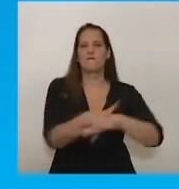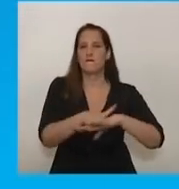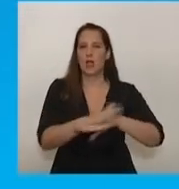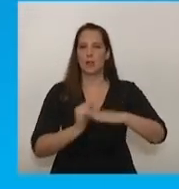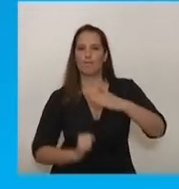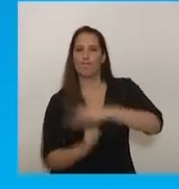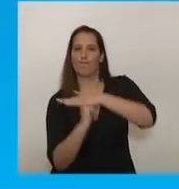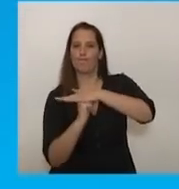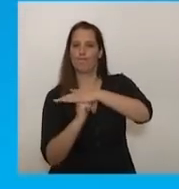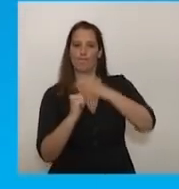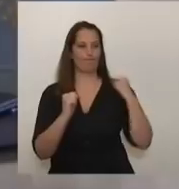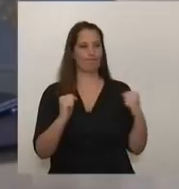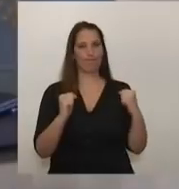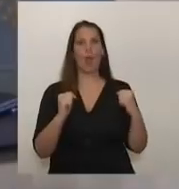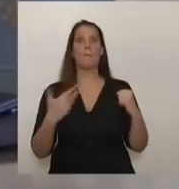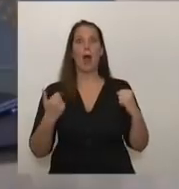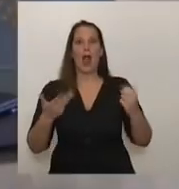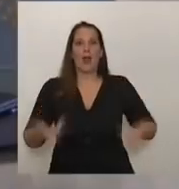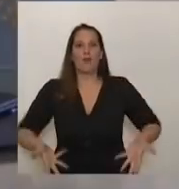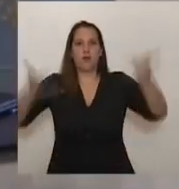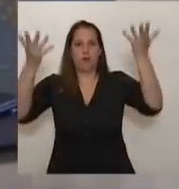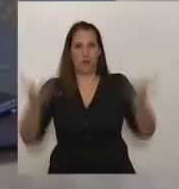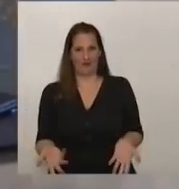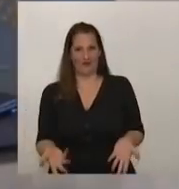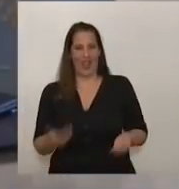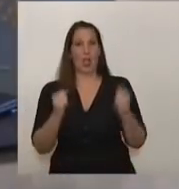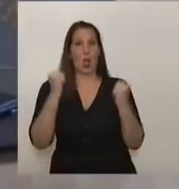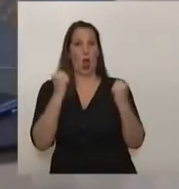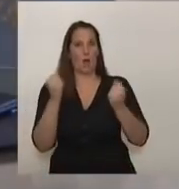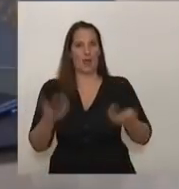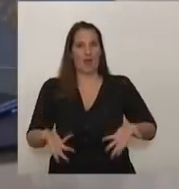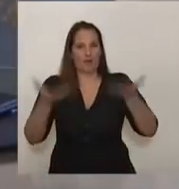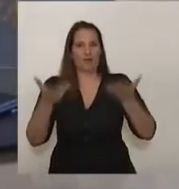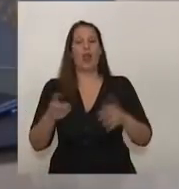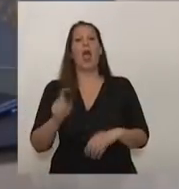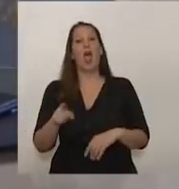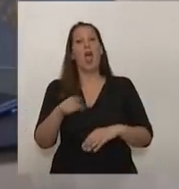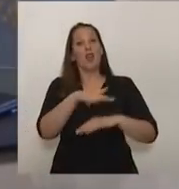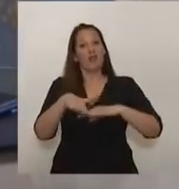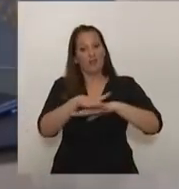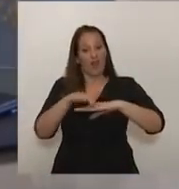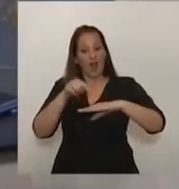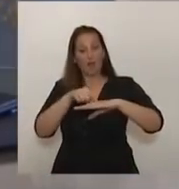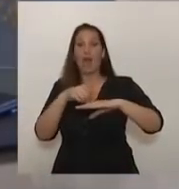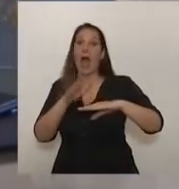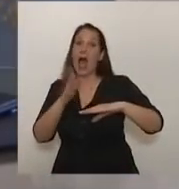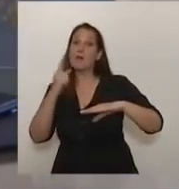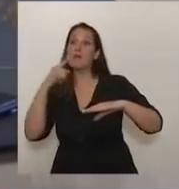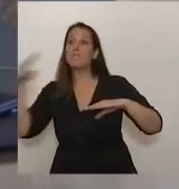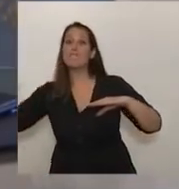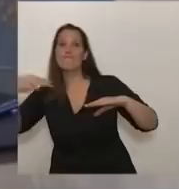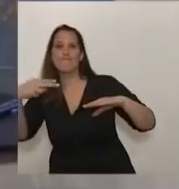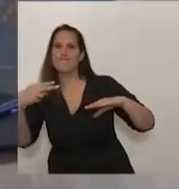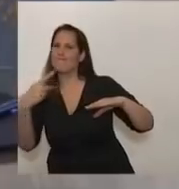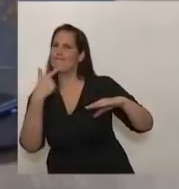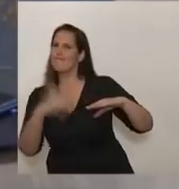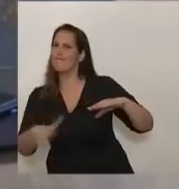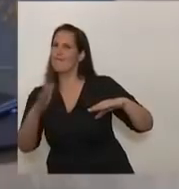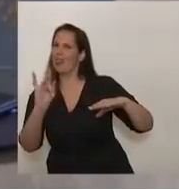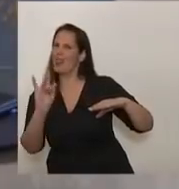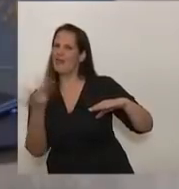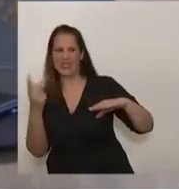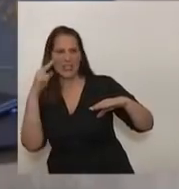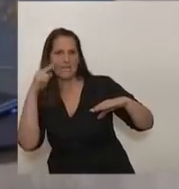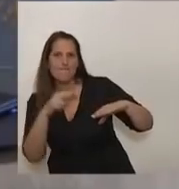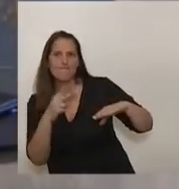economía sólida que quiere crecer. Estos cimientos también pueden ser difíciles de ver. Y alguno de ustedes puede